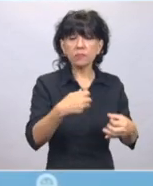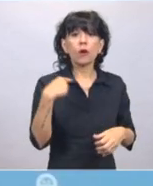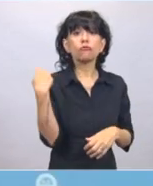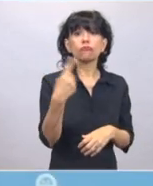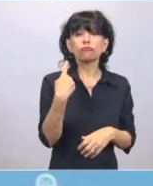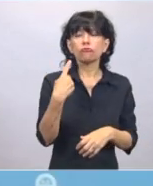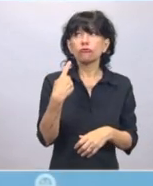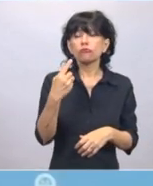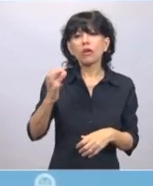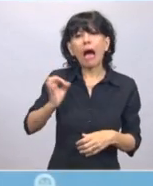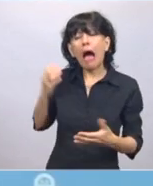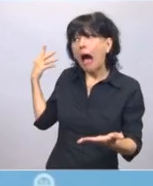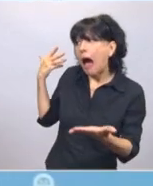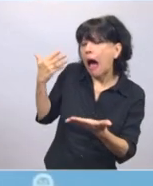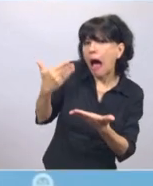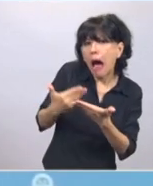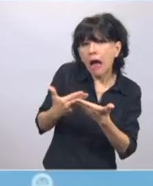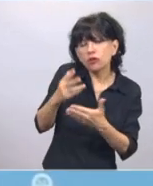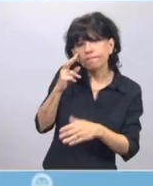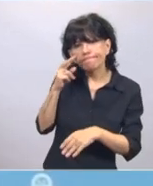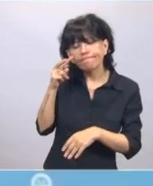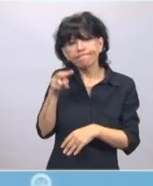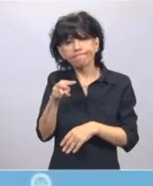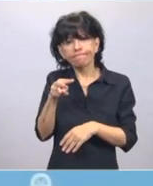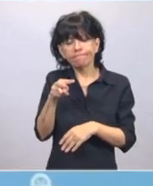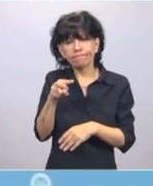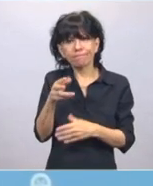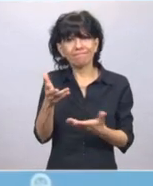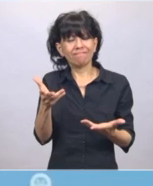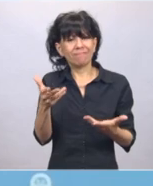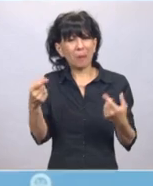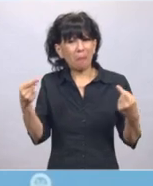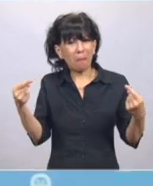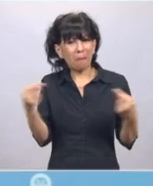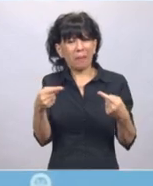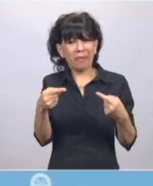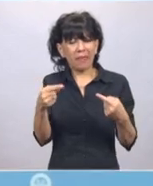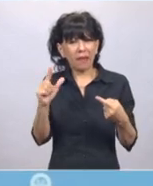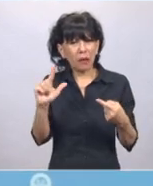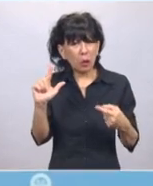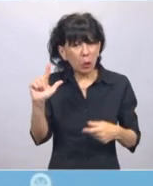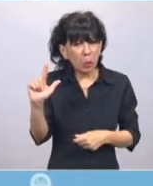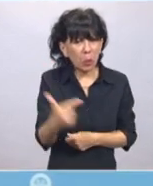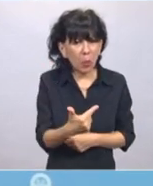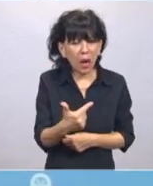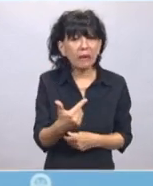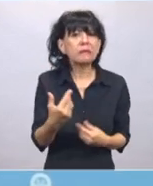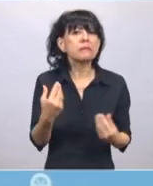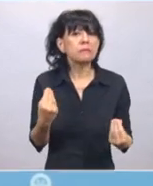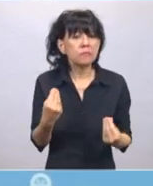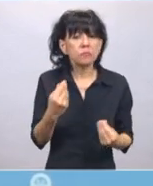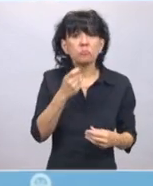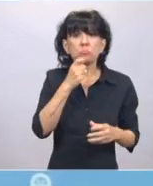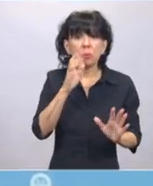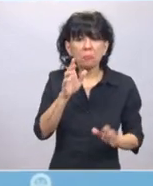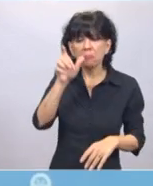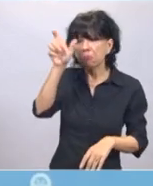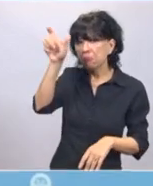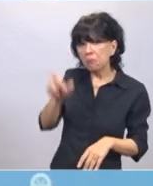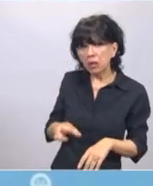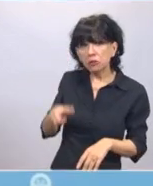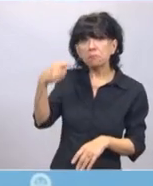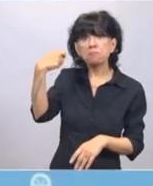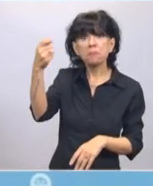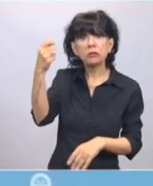años nos enfrentamos a la Absurda contradicción de que quien tiene una pensión por